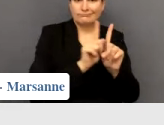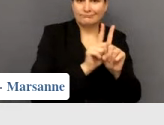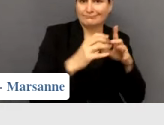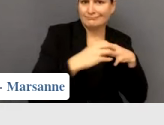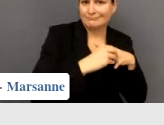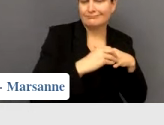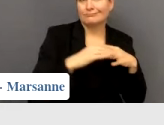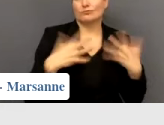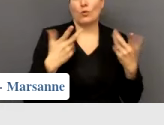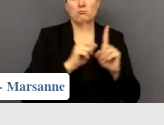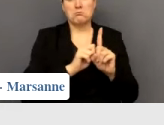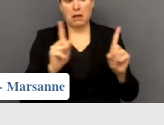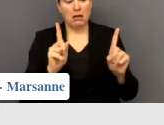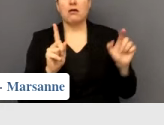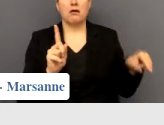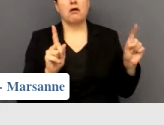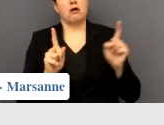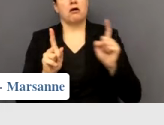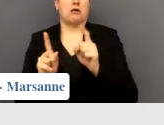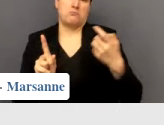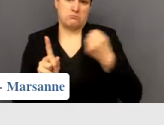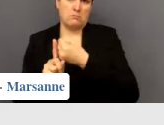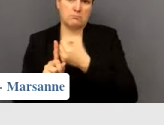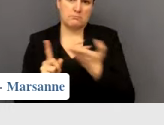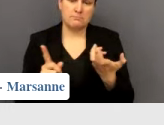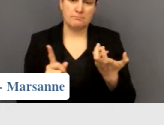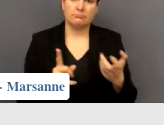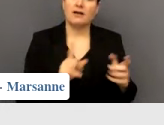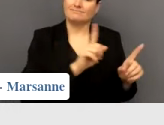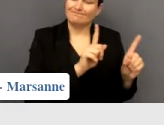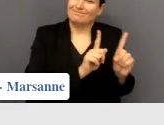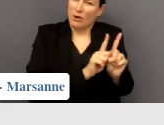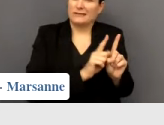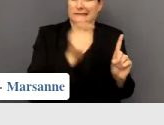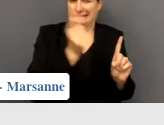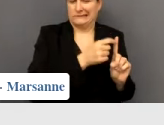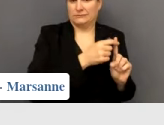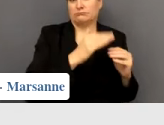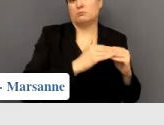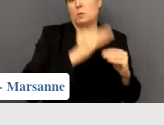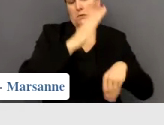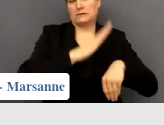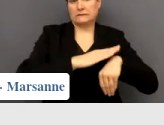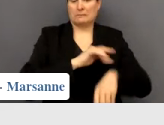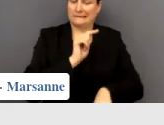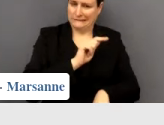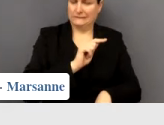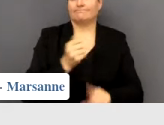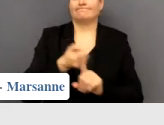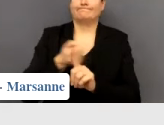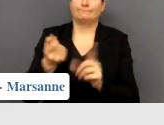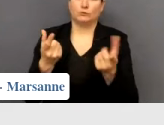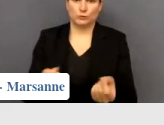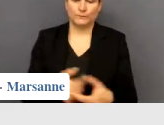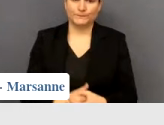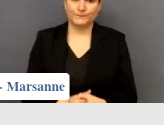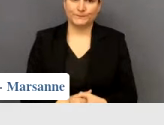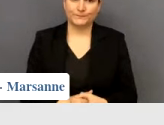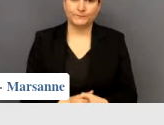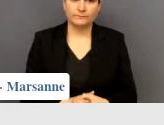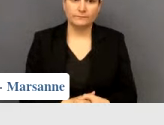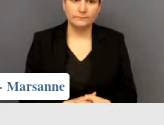superiores jerárquicos, entre otros. El 82% de las personas que accedieron al programa tienen al menos